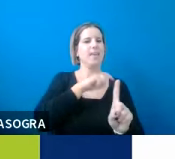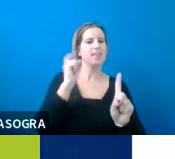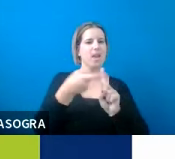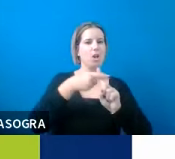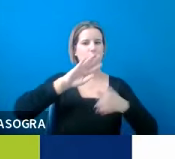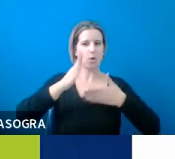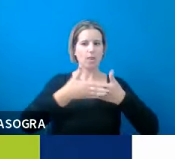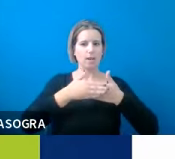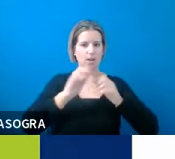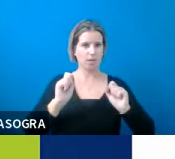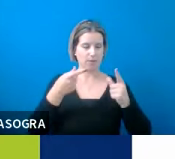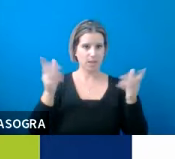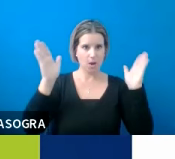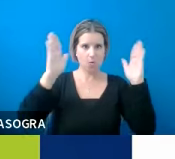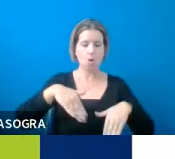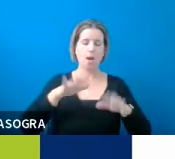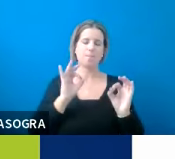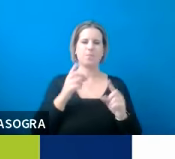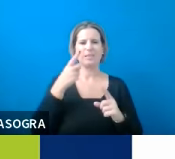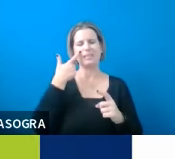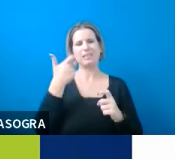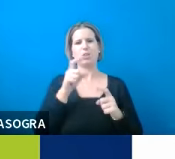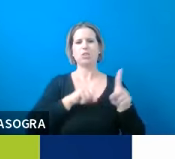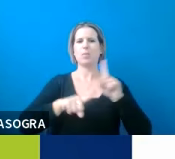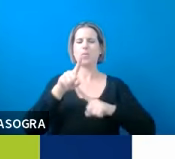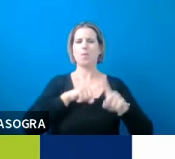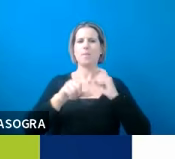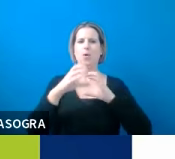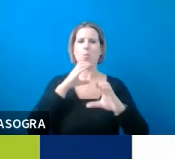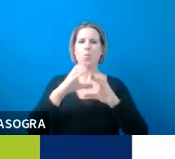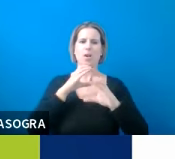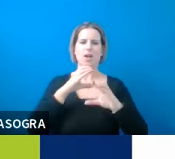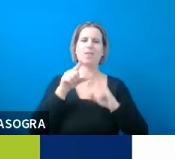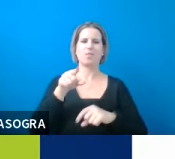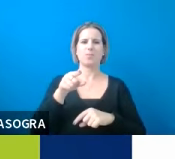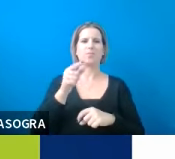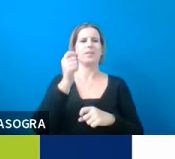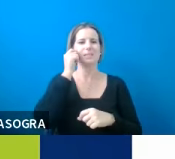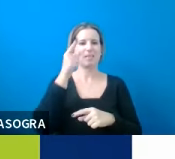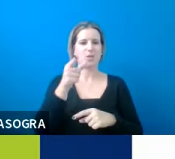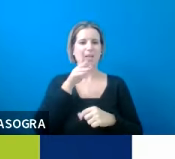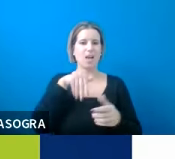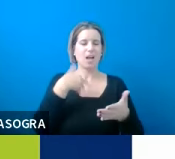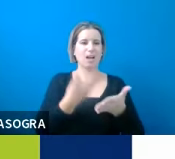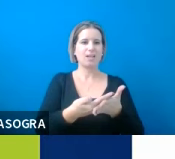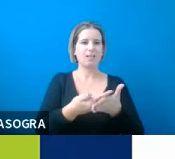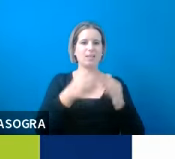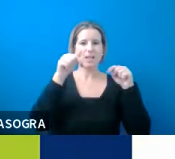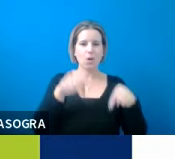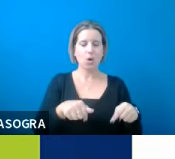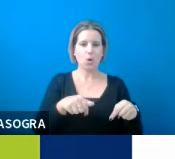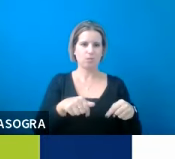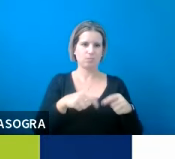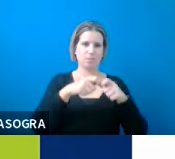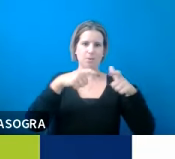pero sí que se observa una alteración sociocomunicativa clara y ahora a día de hoy la incidencia ha crecido muchísimo